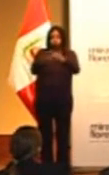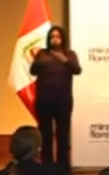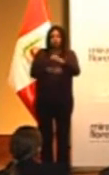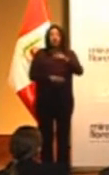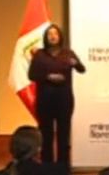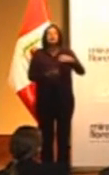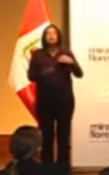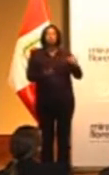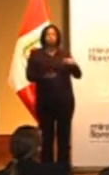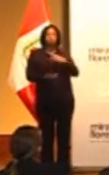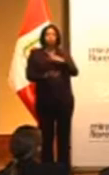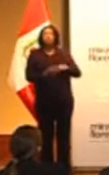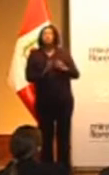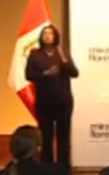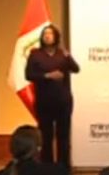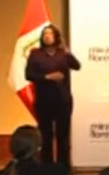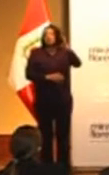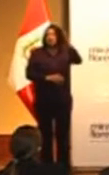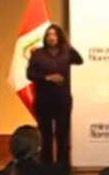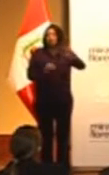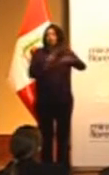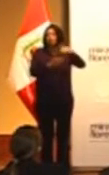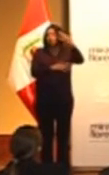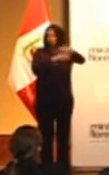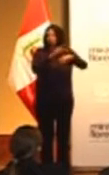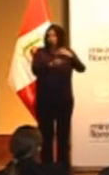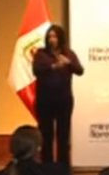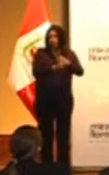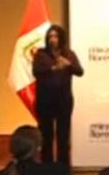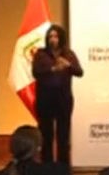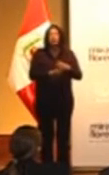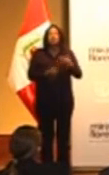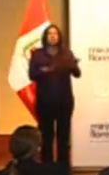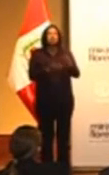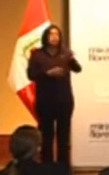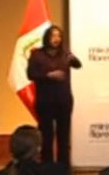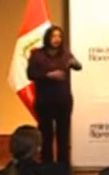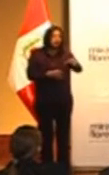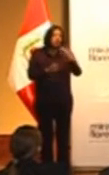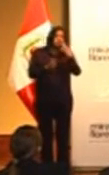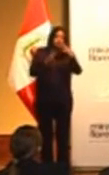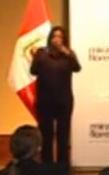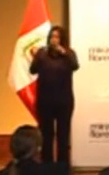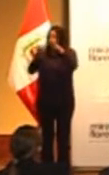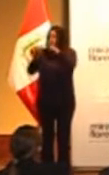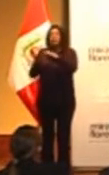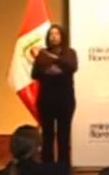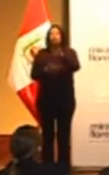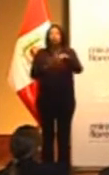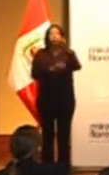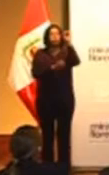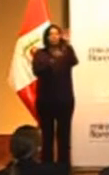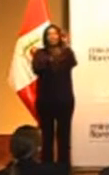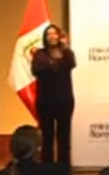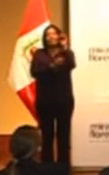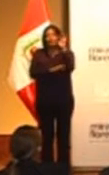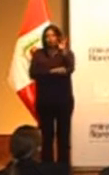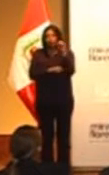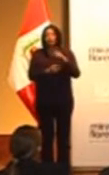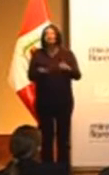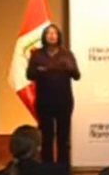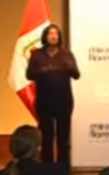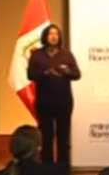estamos proyectando para los próximos años, desde donde vamos a poder manejar todos los semáforos que